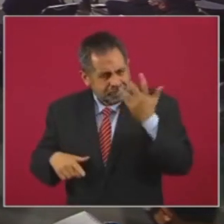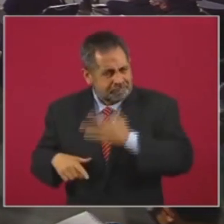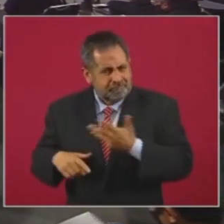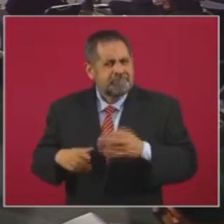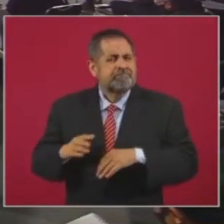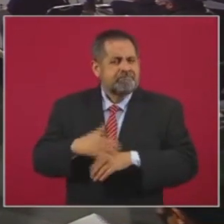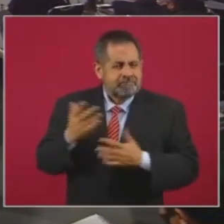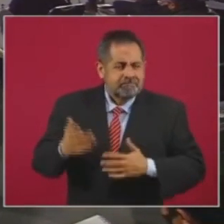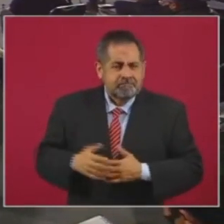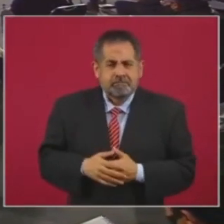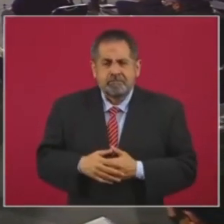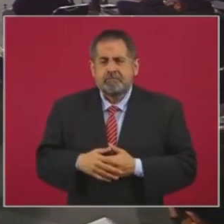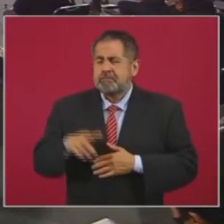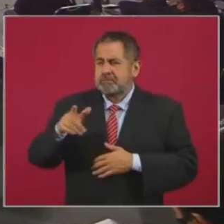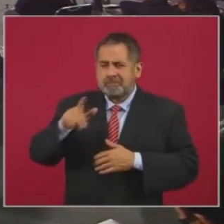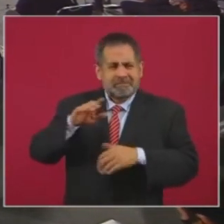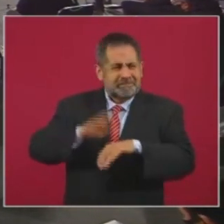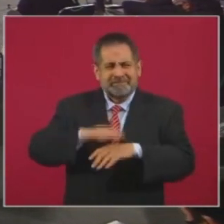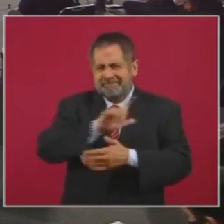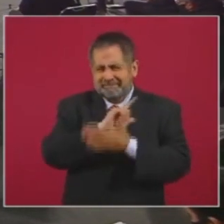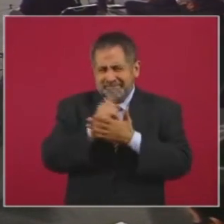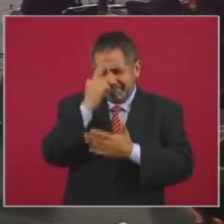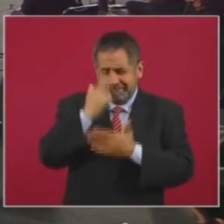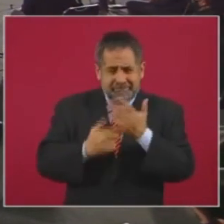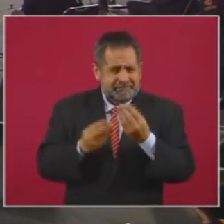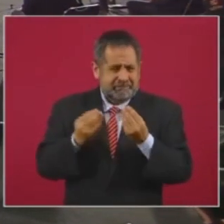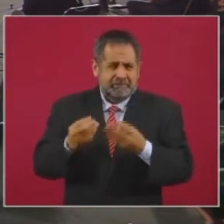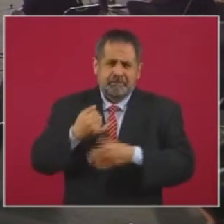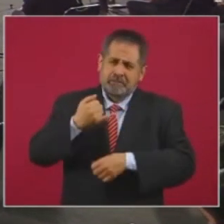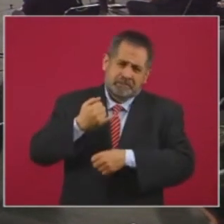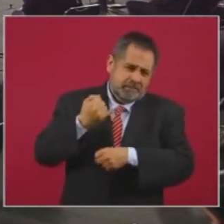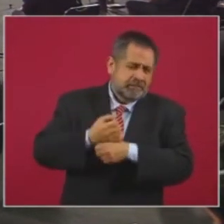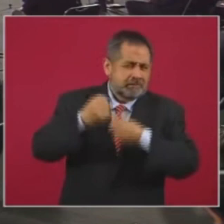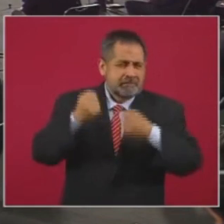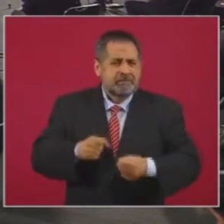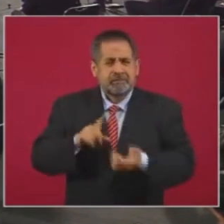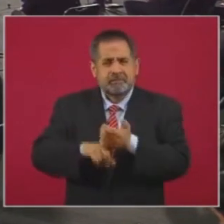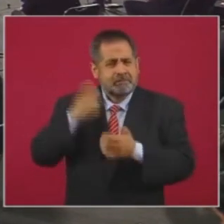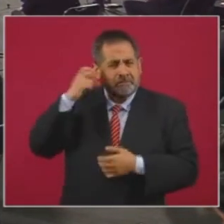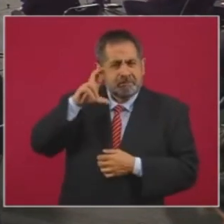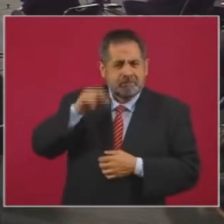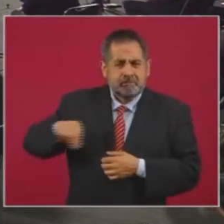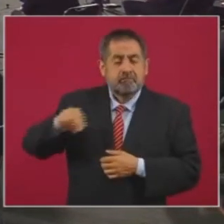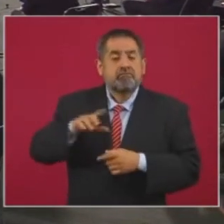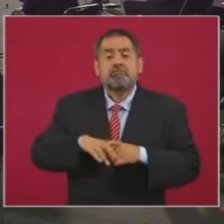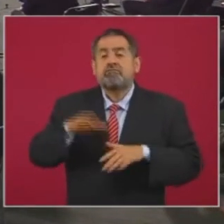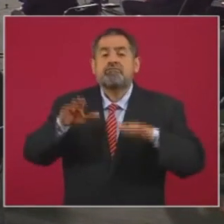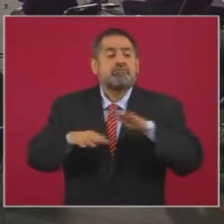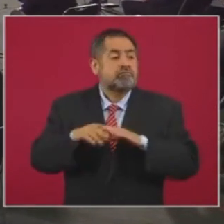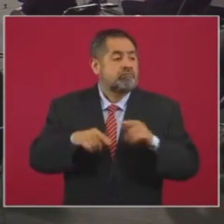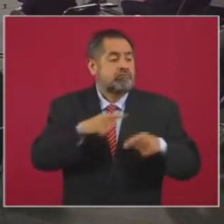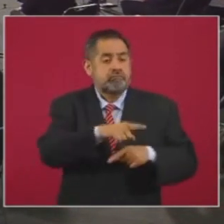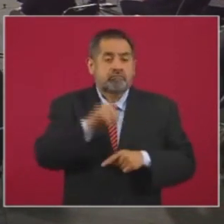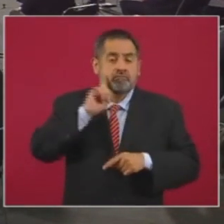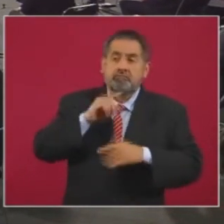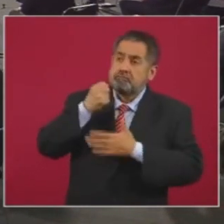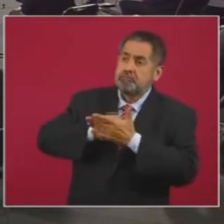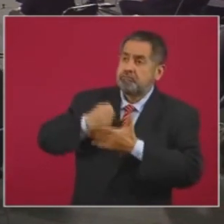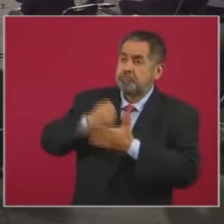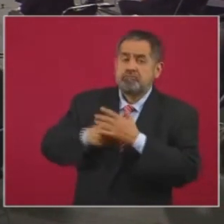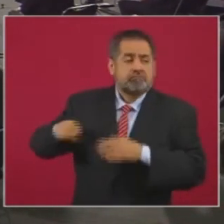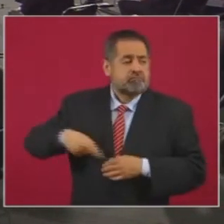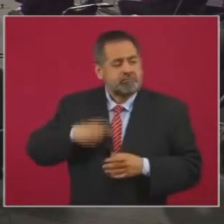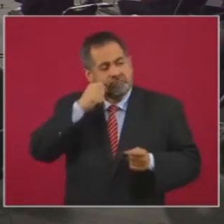COVID, los graves niveles de delincuencia e inseguridad que tiene la entidad y la represión a balazos realizada contra feministas el 9 de